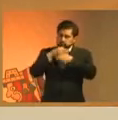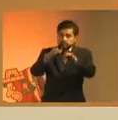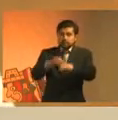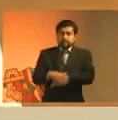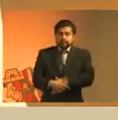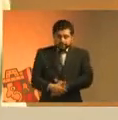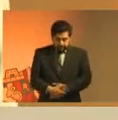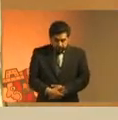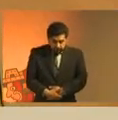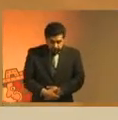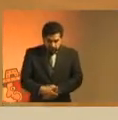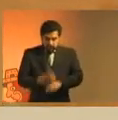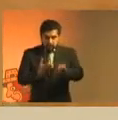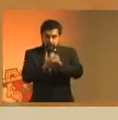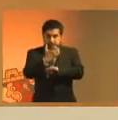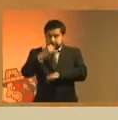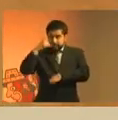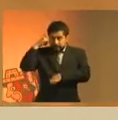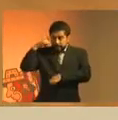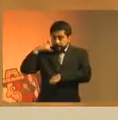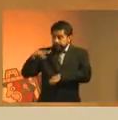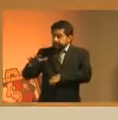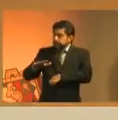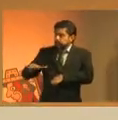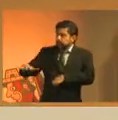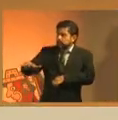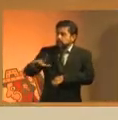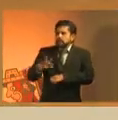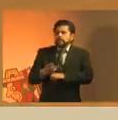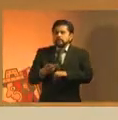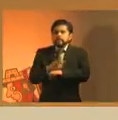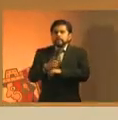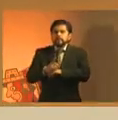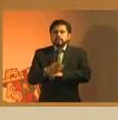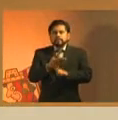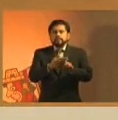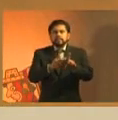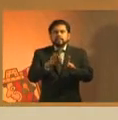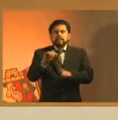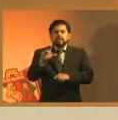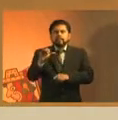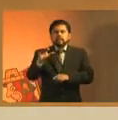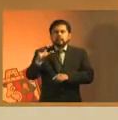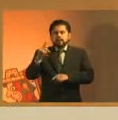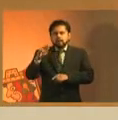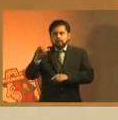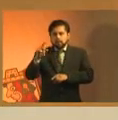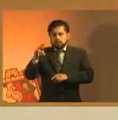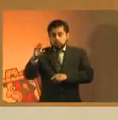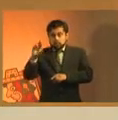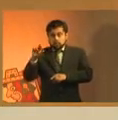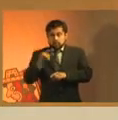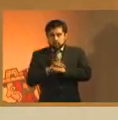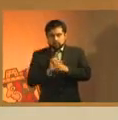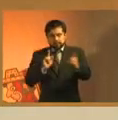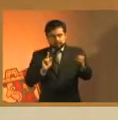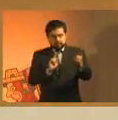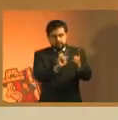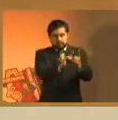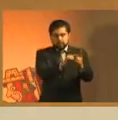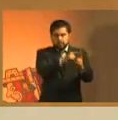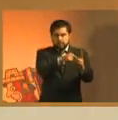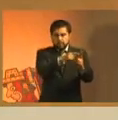y en yucatán felipe carrillo puerto se acerca se acerca a un personaje que no era yucateco sino